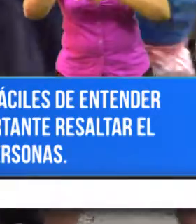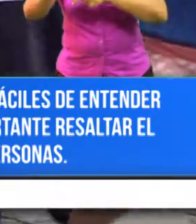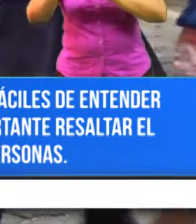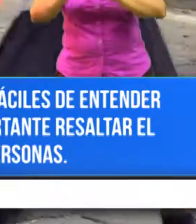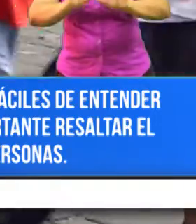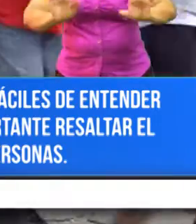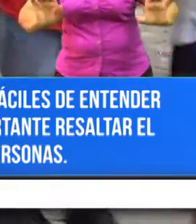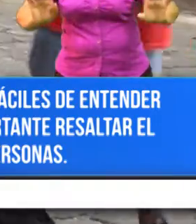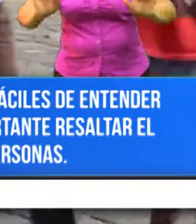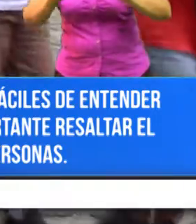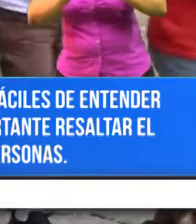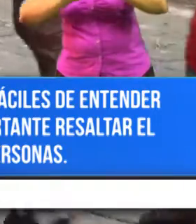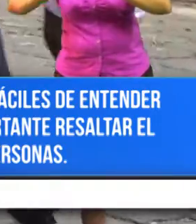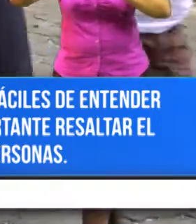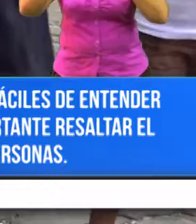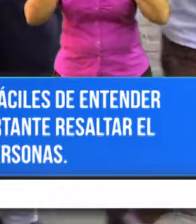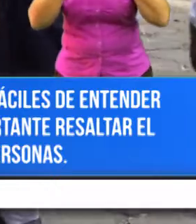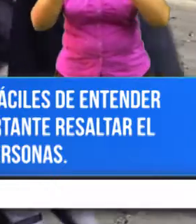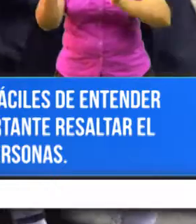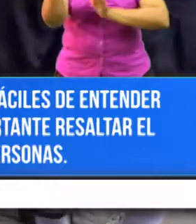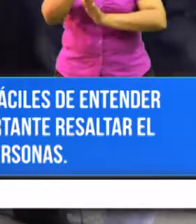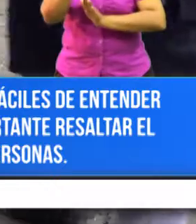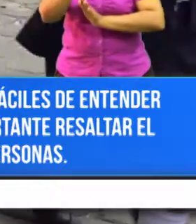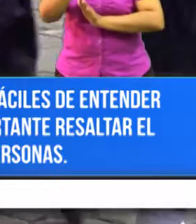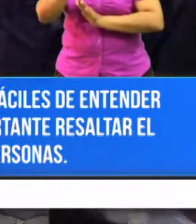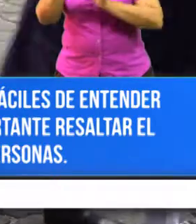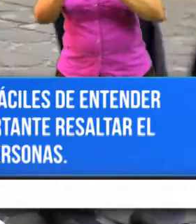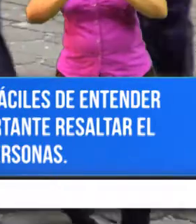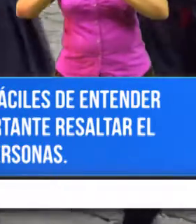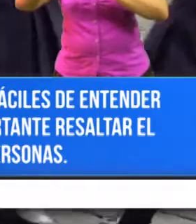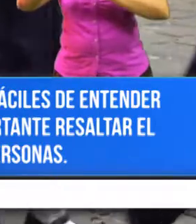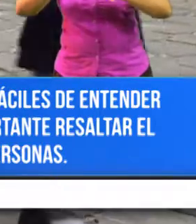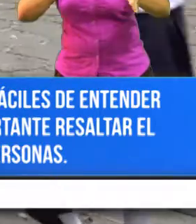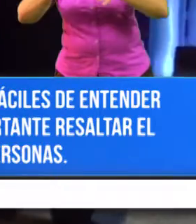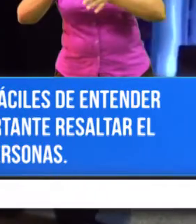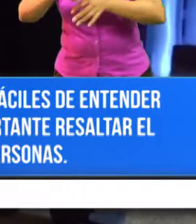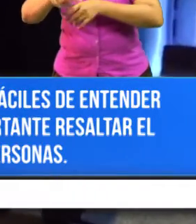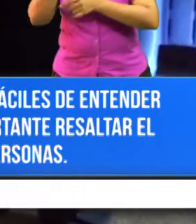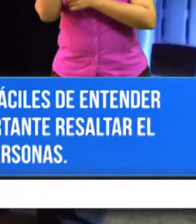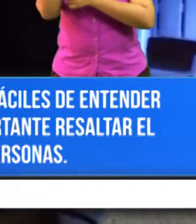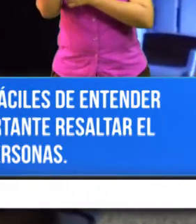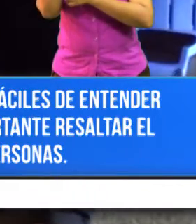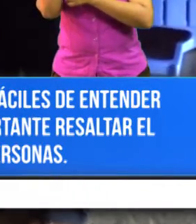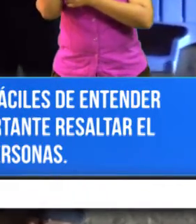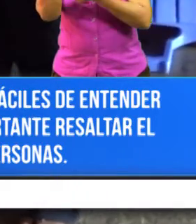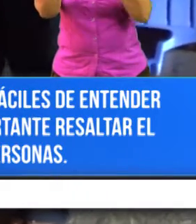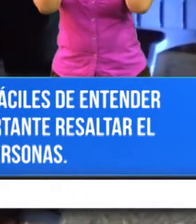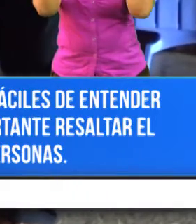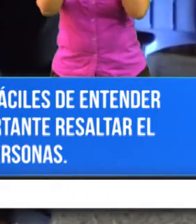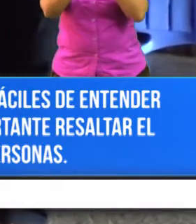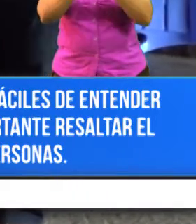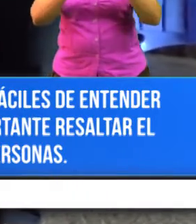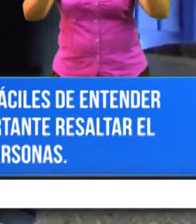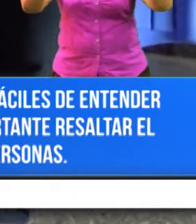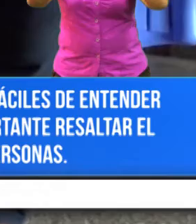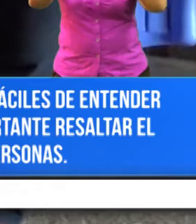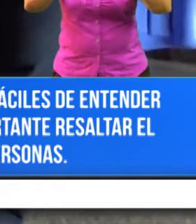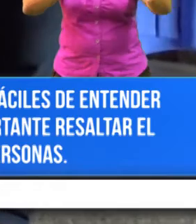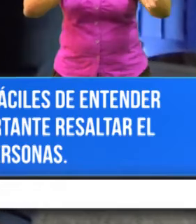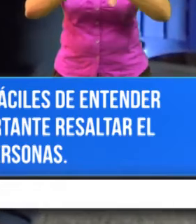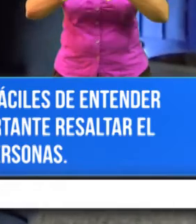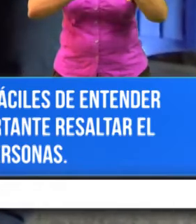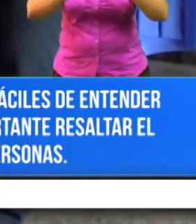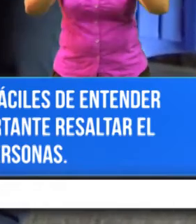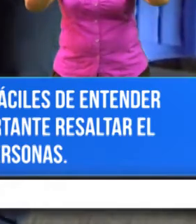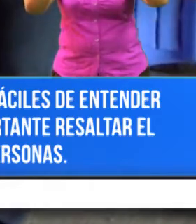cotidiano. No demos más información de la que nos pide. Mientras más les digas, menos captarán. Además, es importante resaltarles